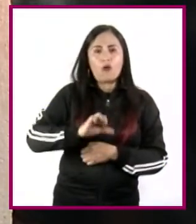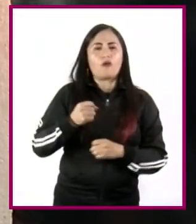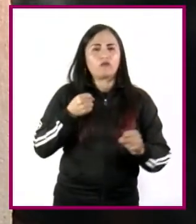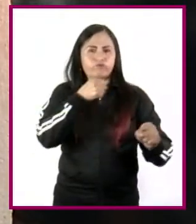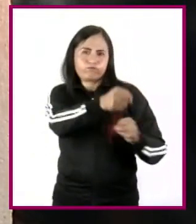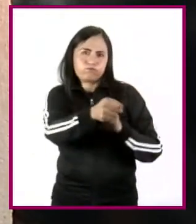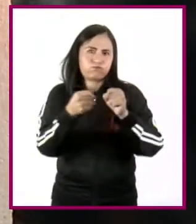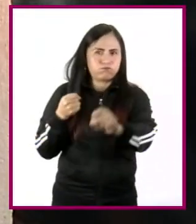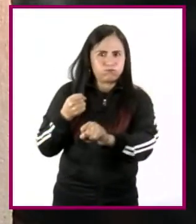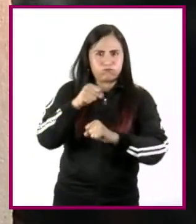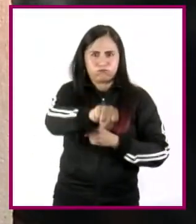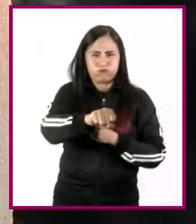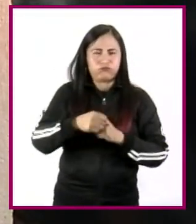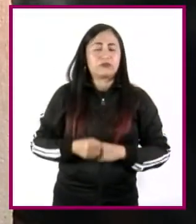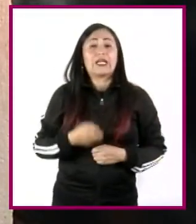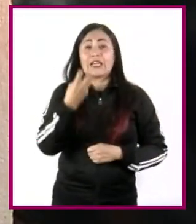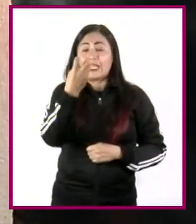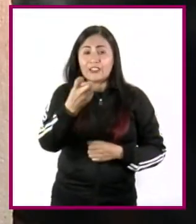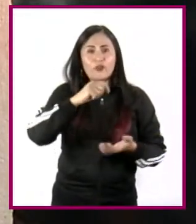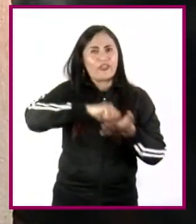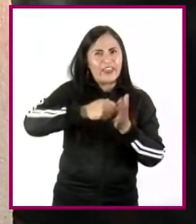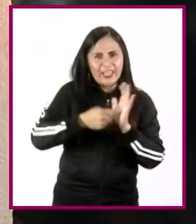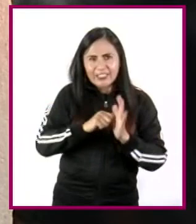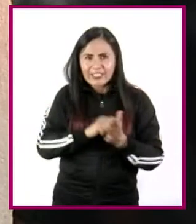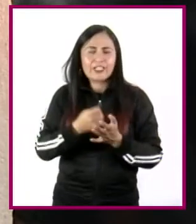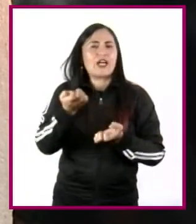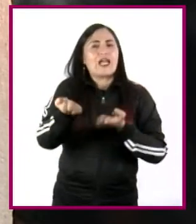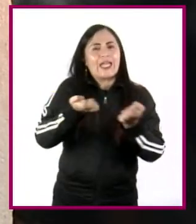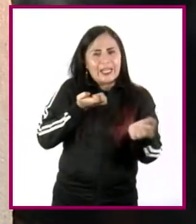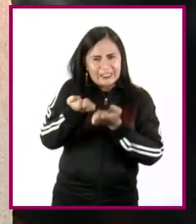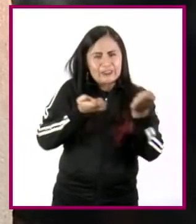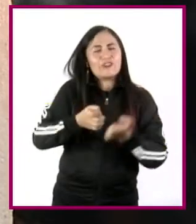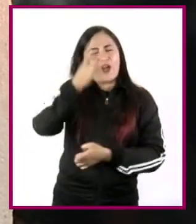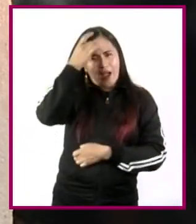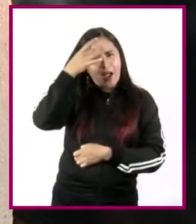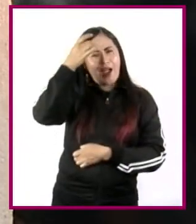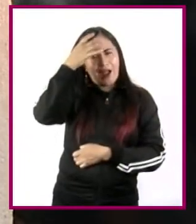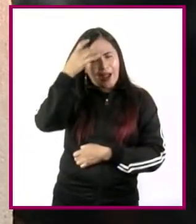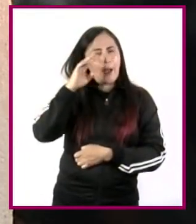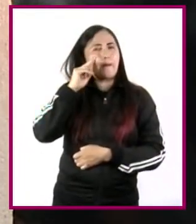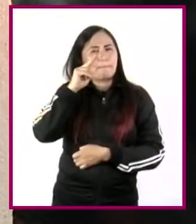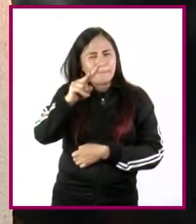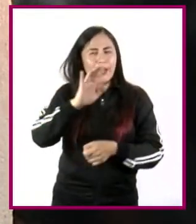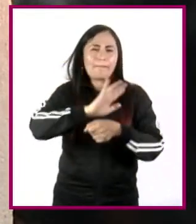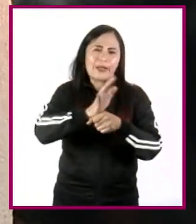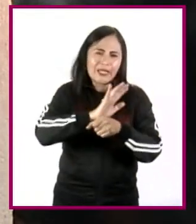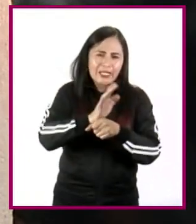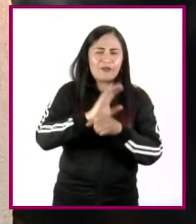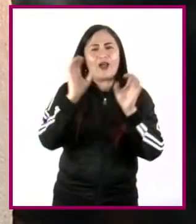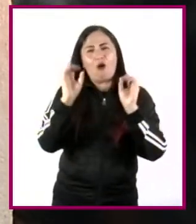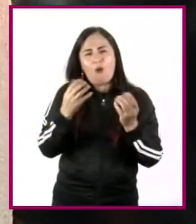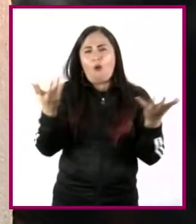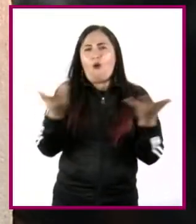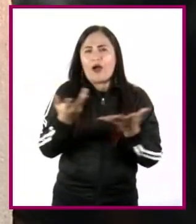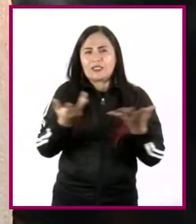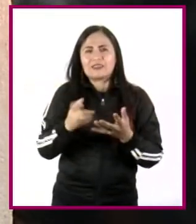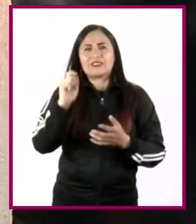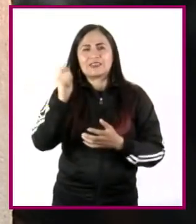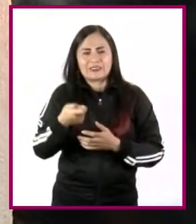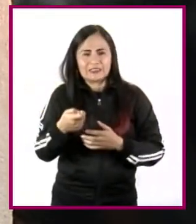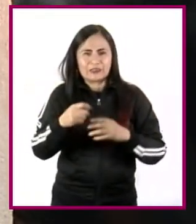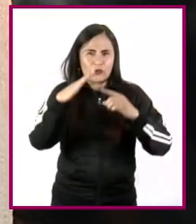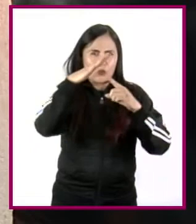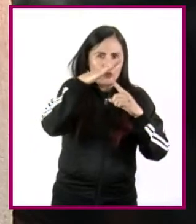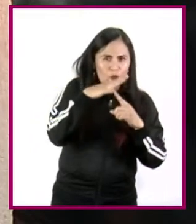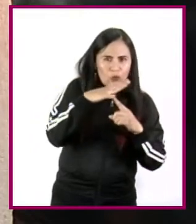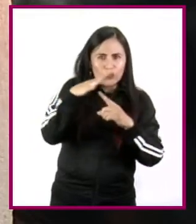boxeo, una técnica, un ejercicio que lo conocemos, lo hemos visto en las películas, lo hemos realizado, y es la sombra. ¿Cómo